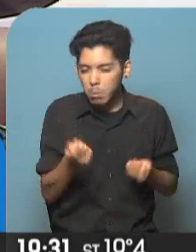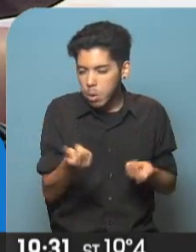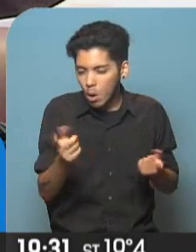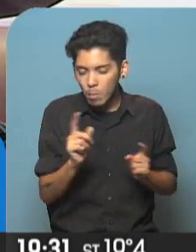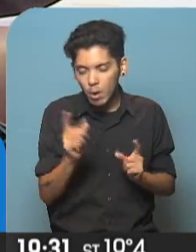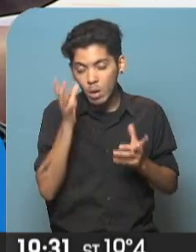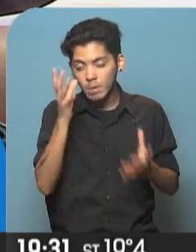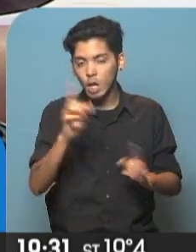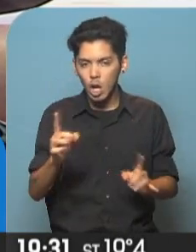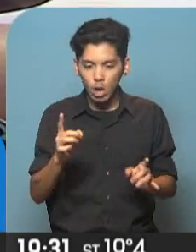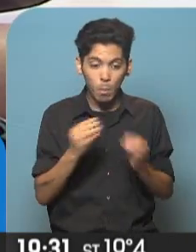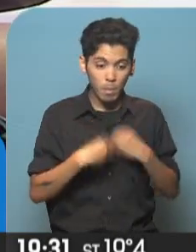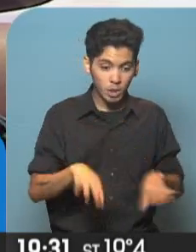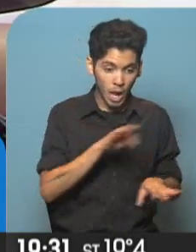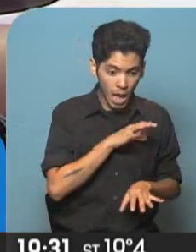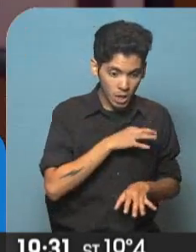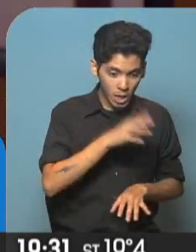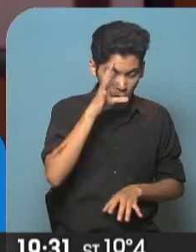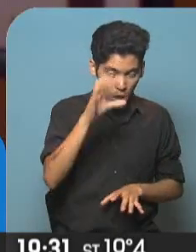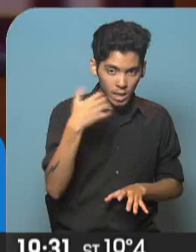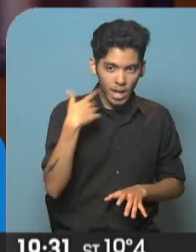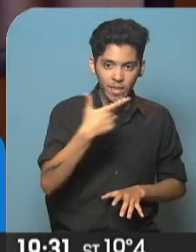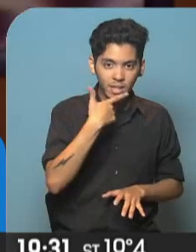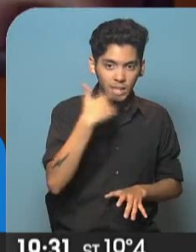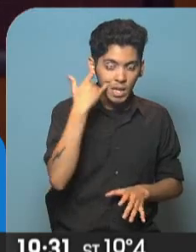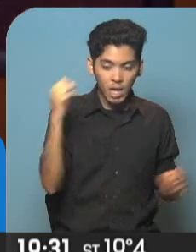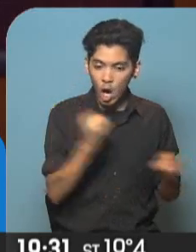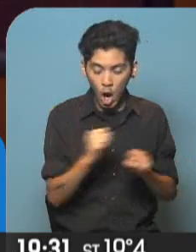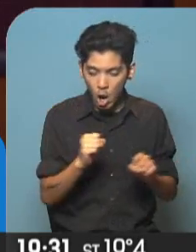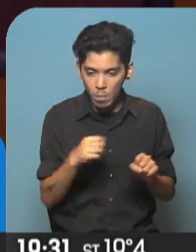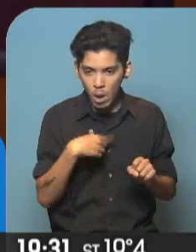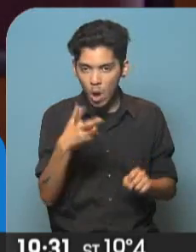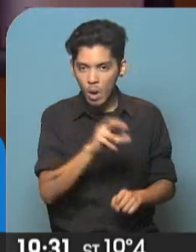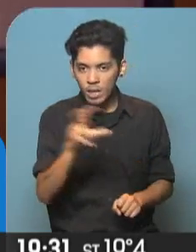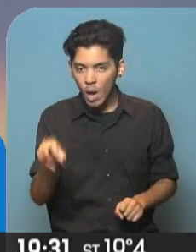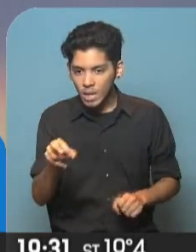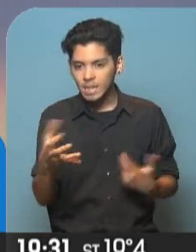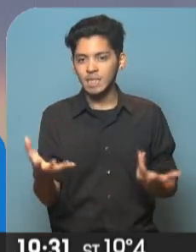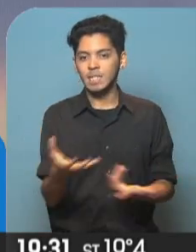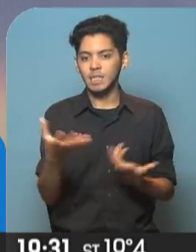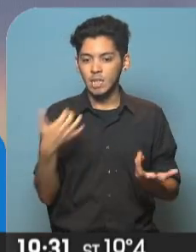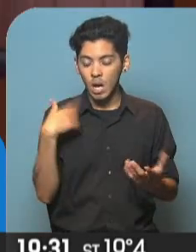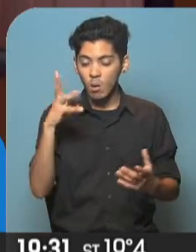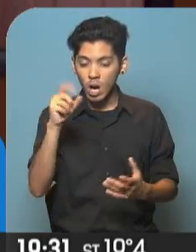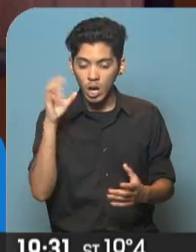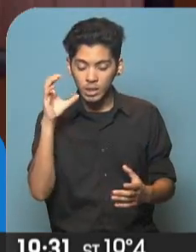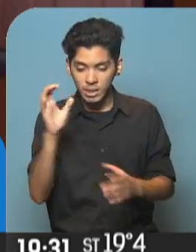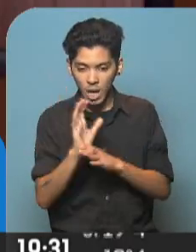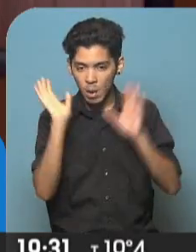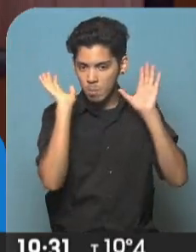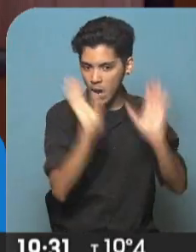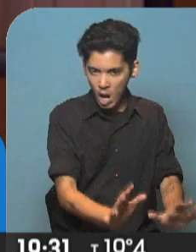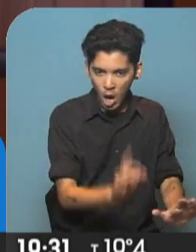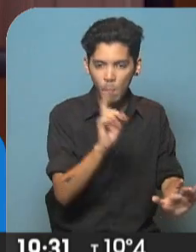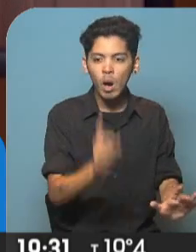tan malo por ejemplo como pasó al principio de año cuando el tipo de cambio salida 17 y pasó a 2020 el banco central intervino en el logro relativamente frenar pero